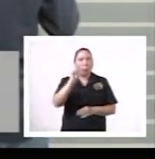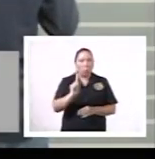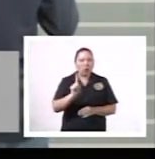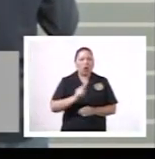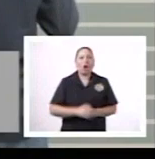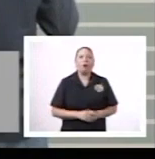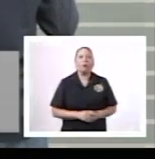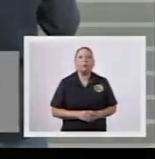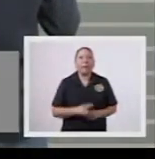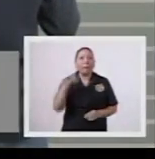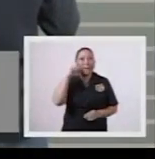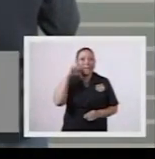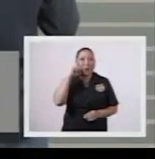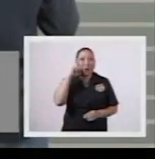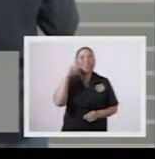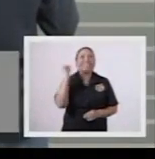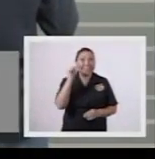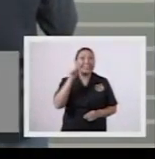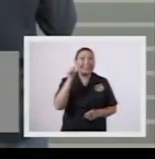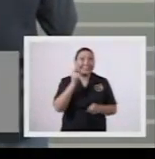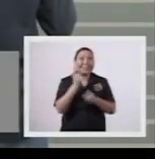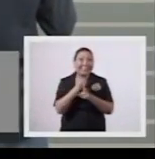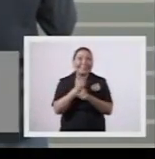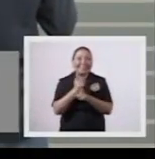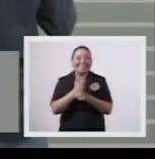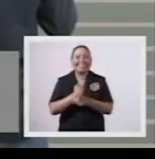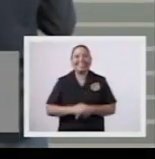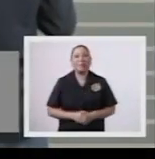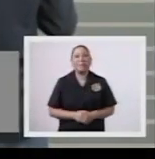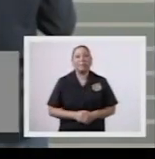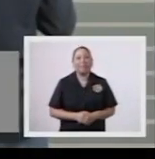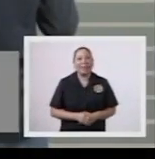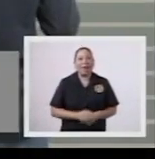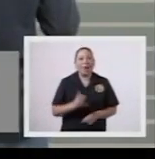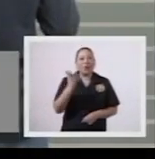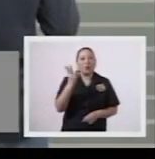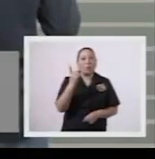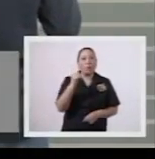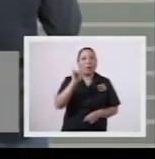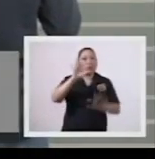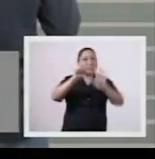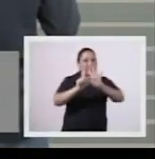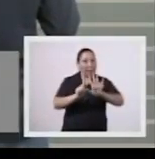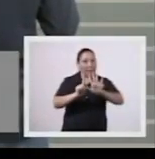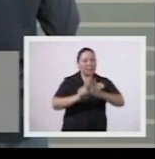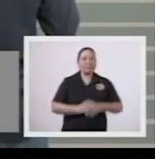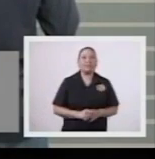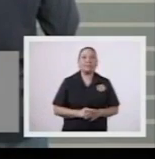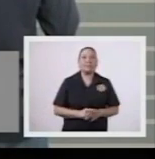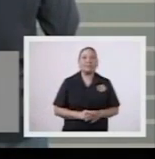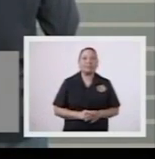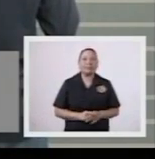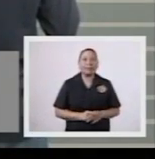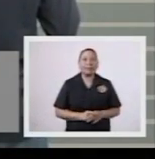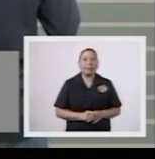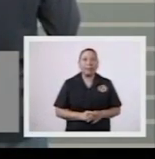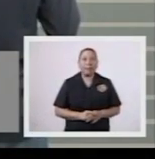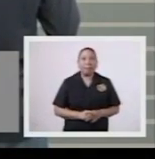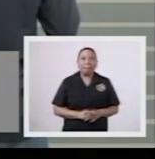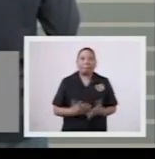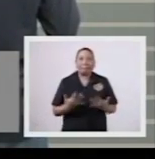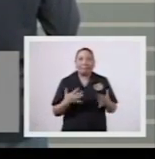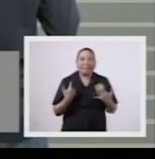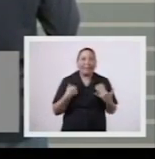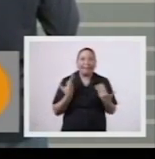1, amarillo. Amarillo, muy bien. Vamos con el número 6. El número 6 era,